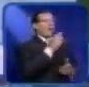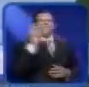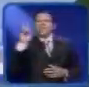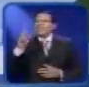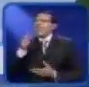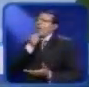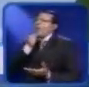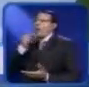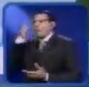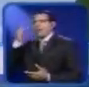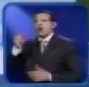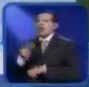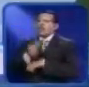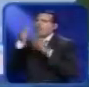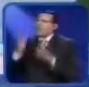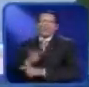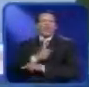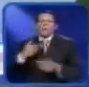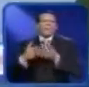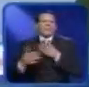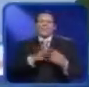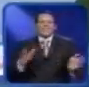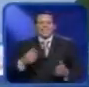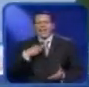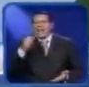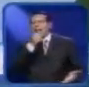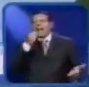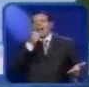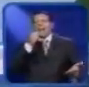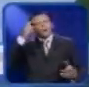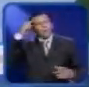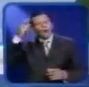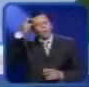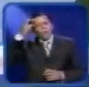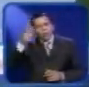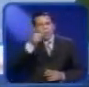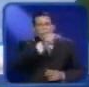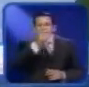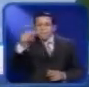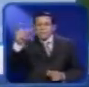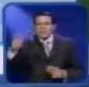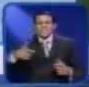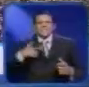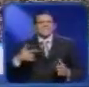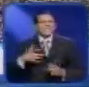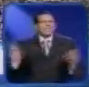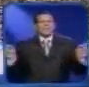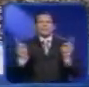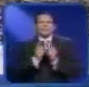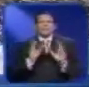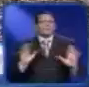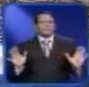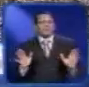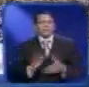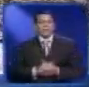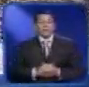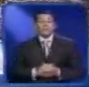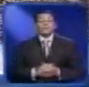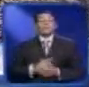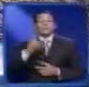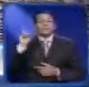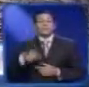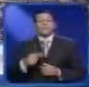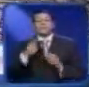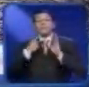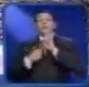no es irle a cantar a un gobierno. Ir a cantar al pueblo de Cuba es lo mismo que hacemos en cualquier otro país. Explicó también su